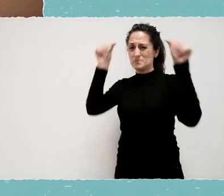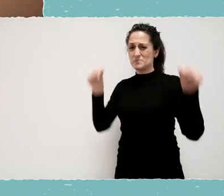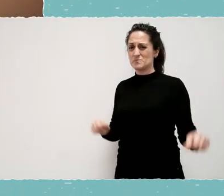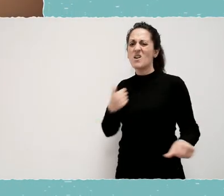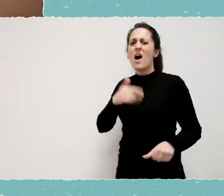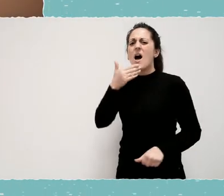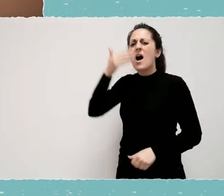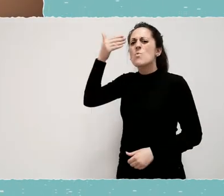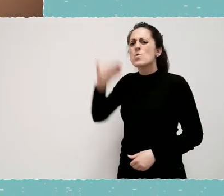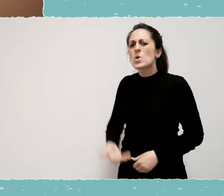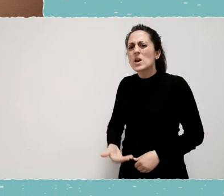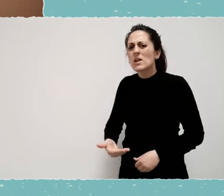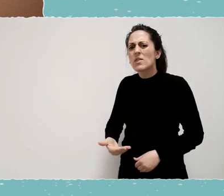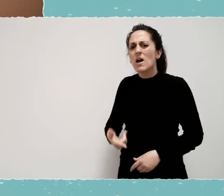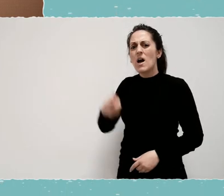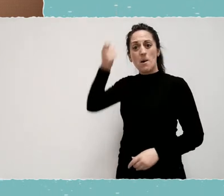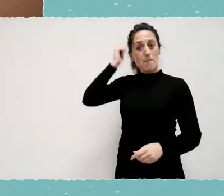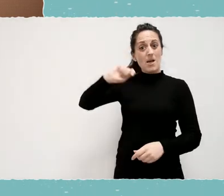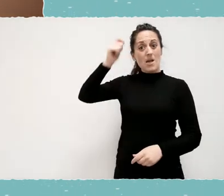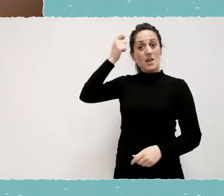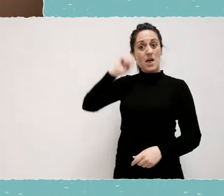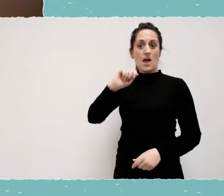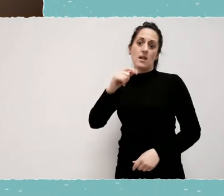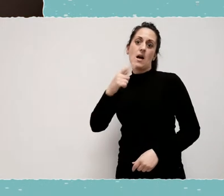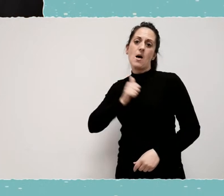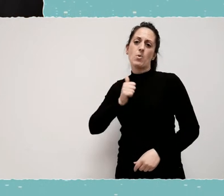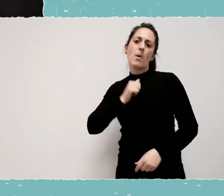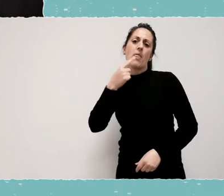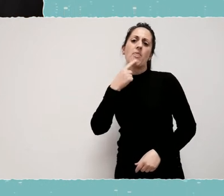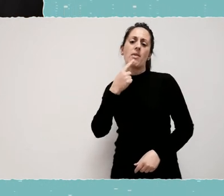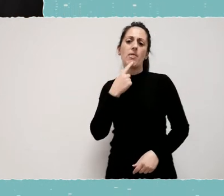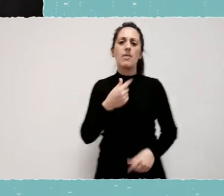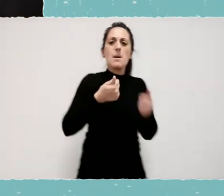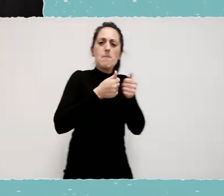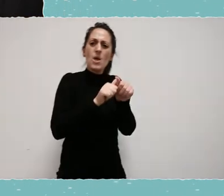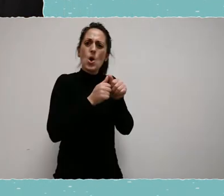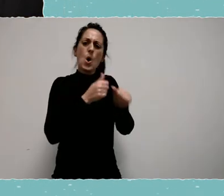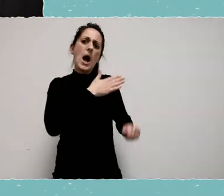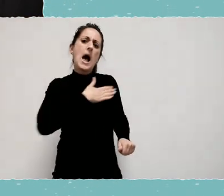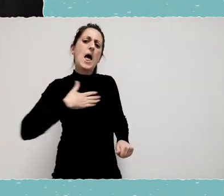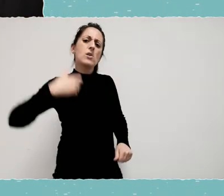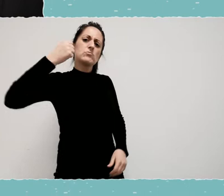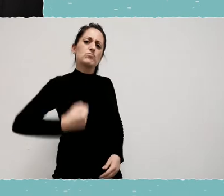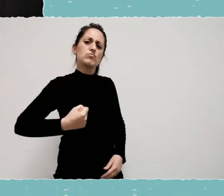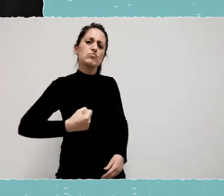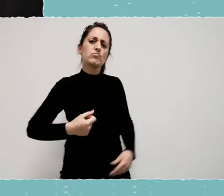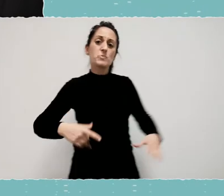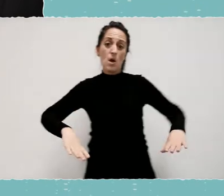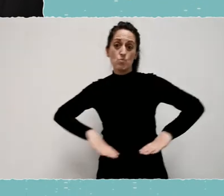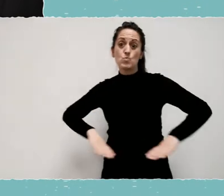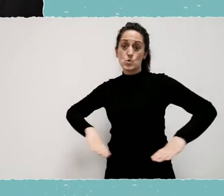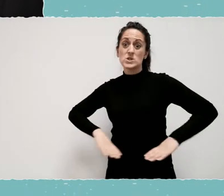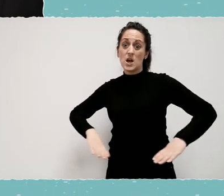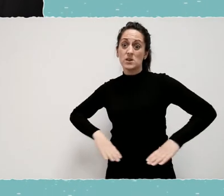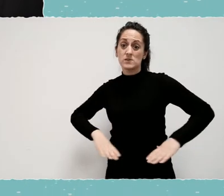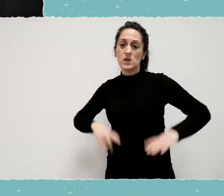puro aborrecemento, dixo cando a peiteaban. Un piollo é o que eu quero. A doncela